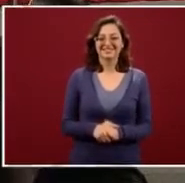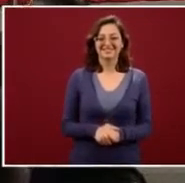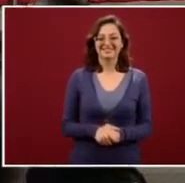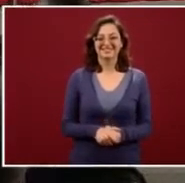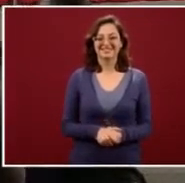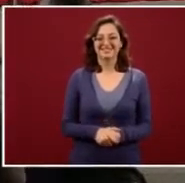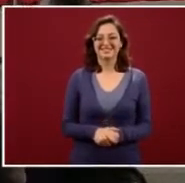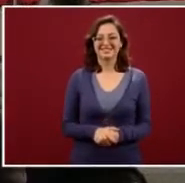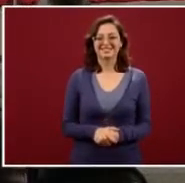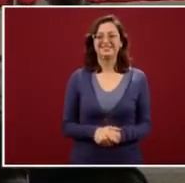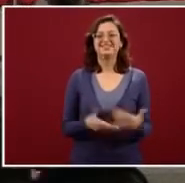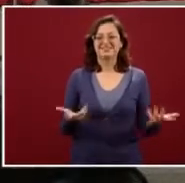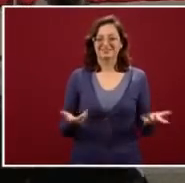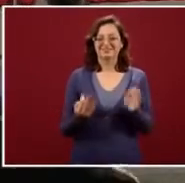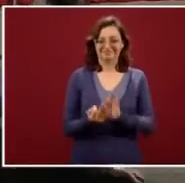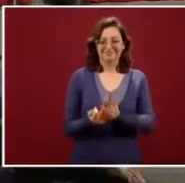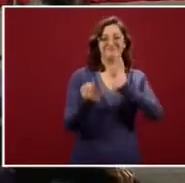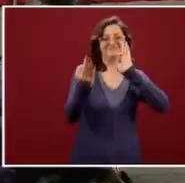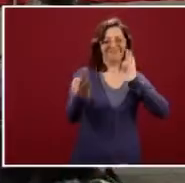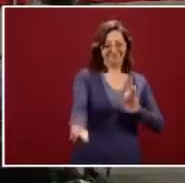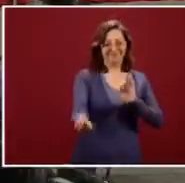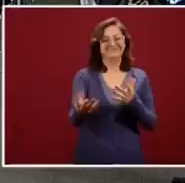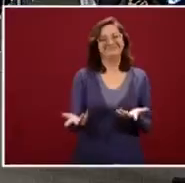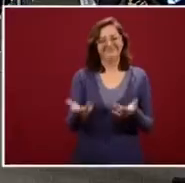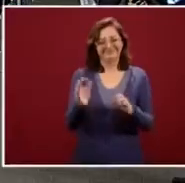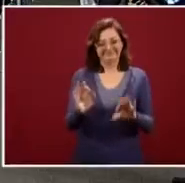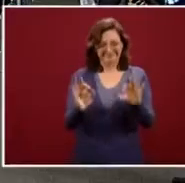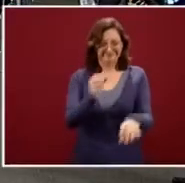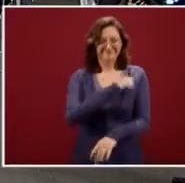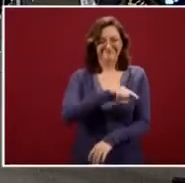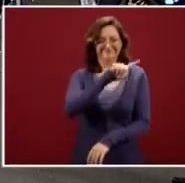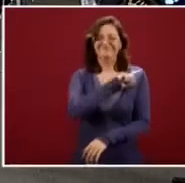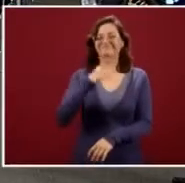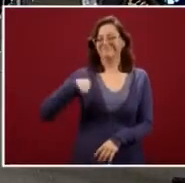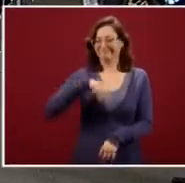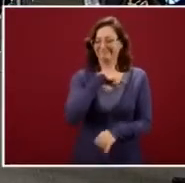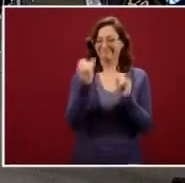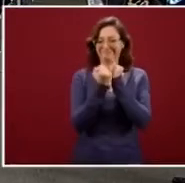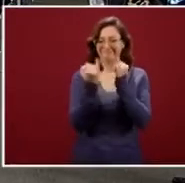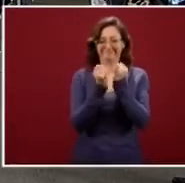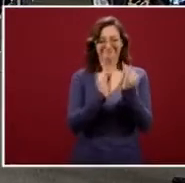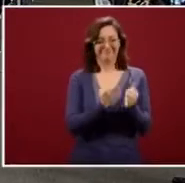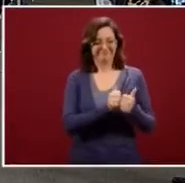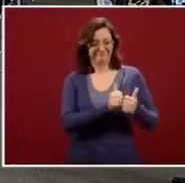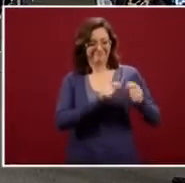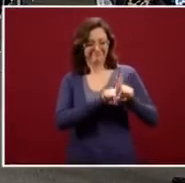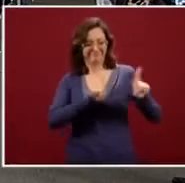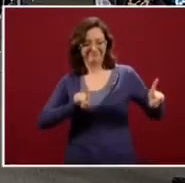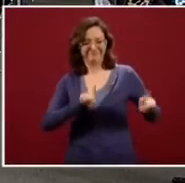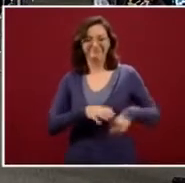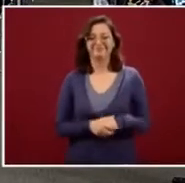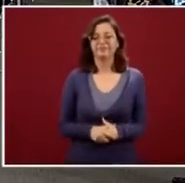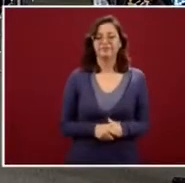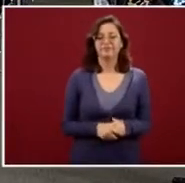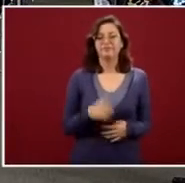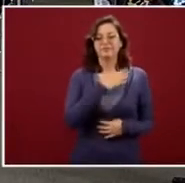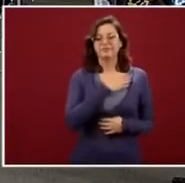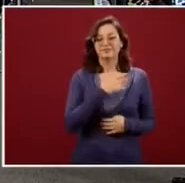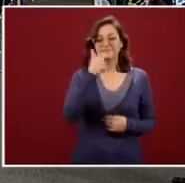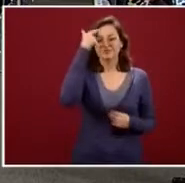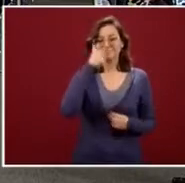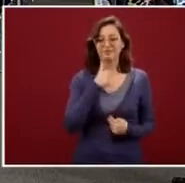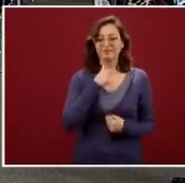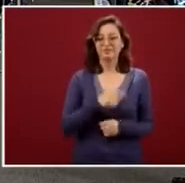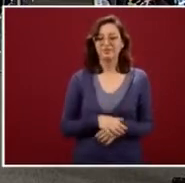Nosotros igual. Nosotros también. Muy bien. Muy bien, muy buenas noches. Vamos a